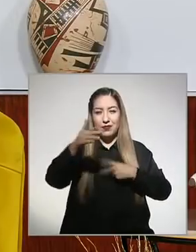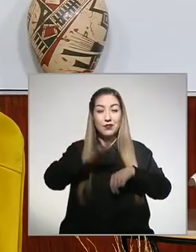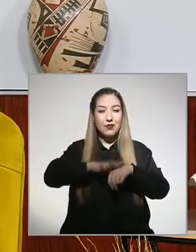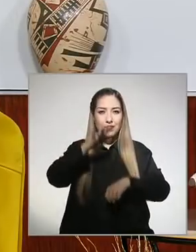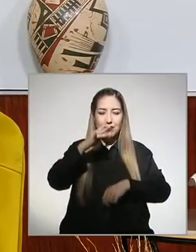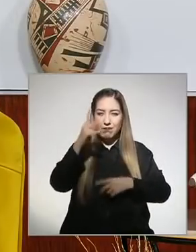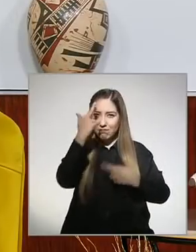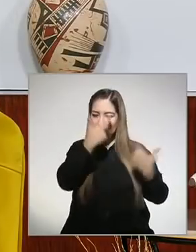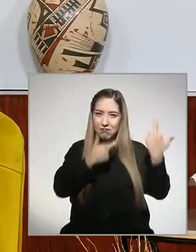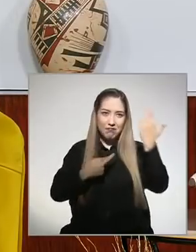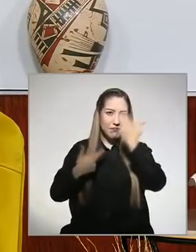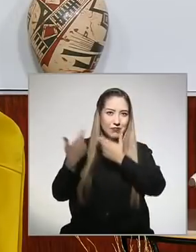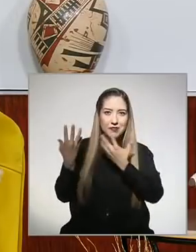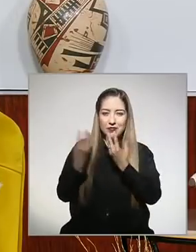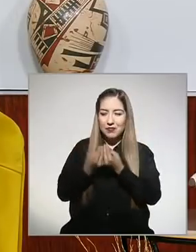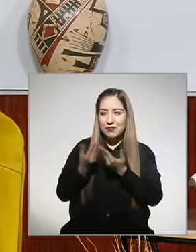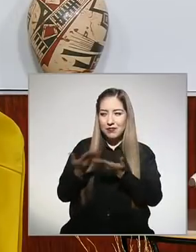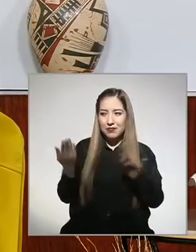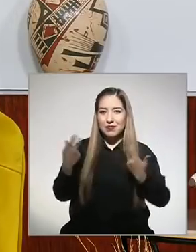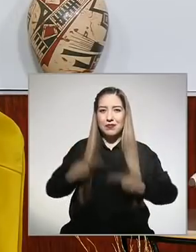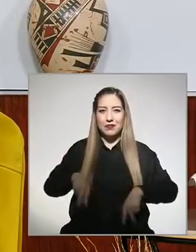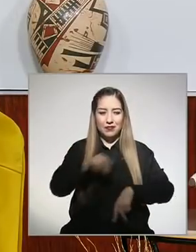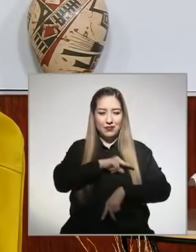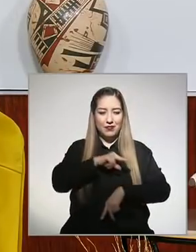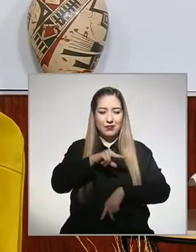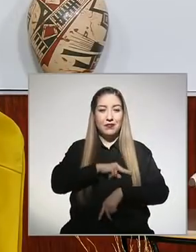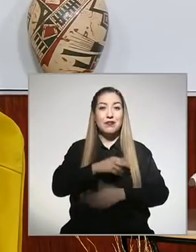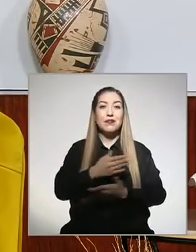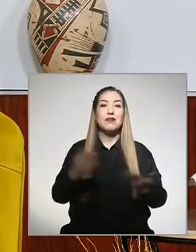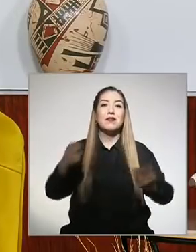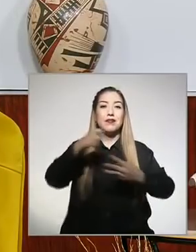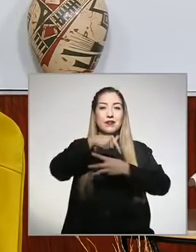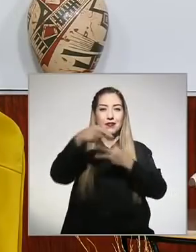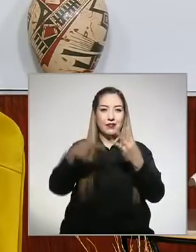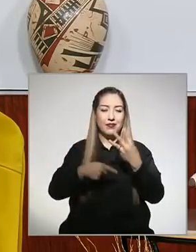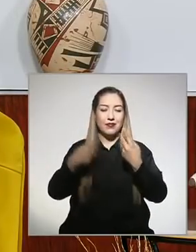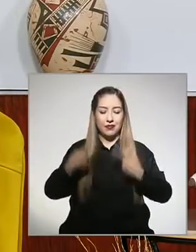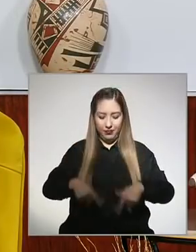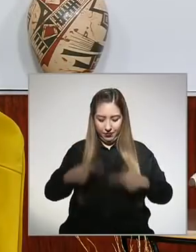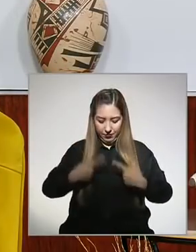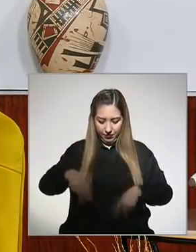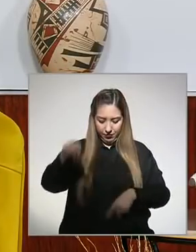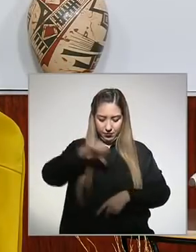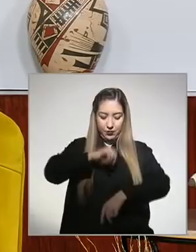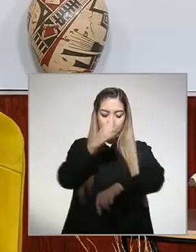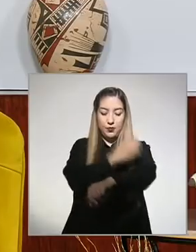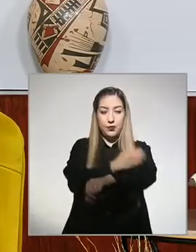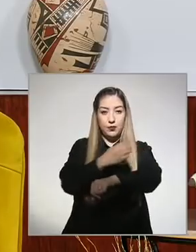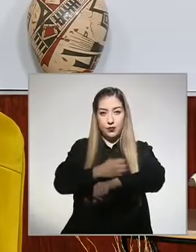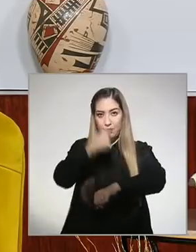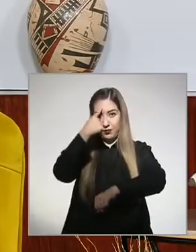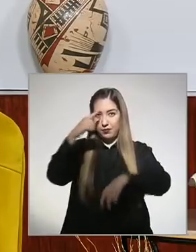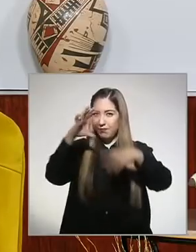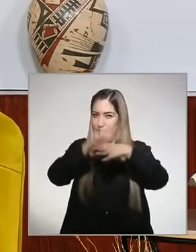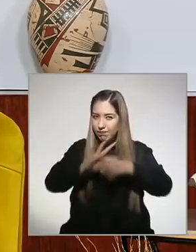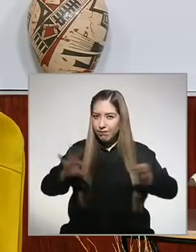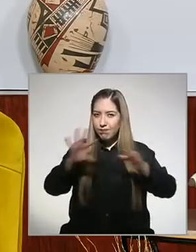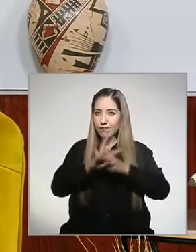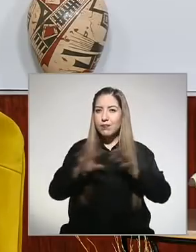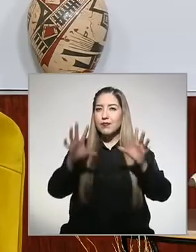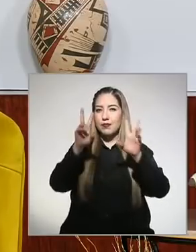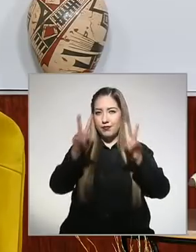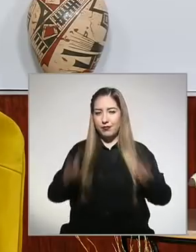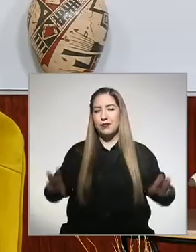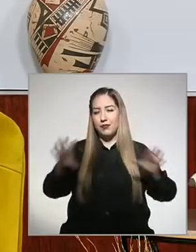análisis aquí con nuestros especialistas. Le presento a las tres personas, grandes personas que nos acompañan hoy para desmenuzar este tema que es tan